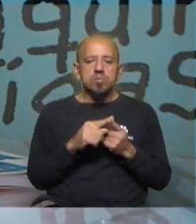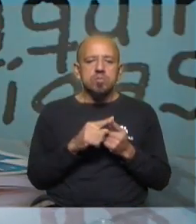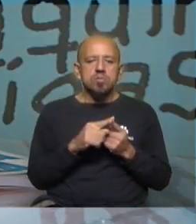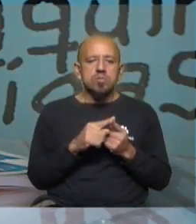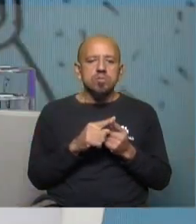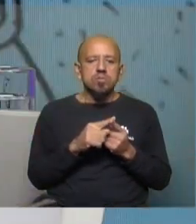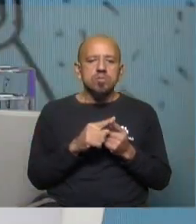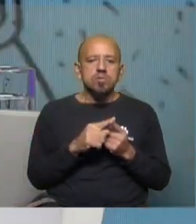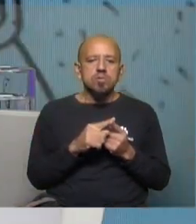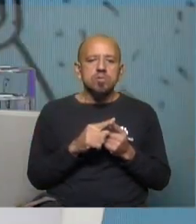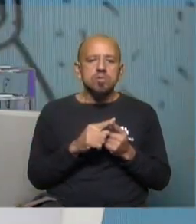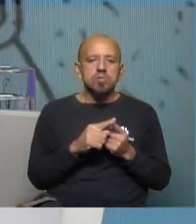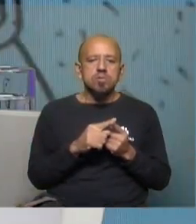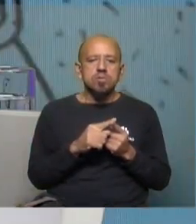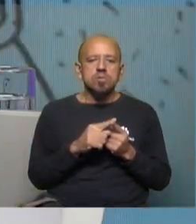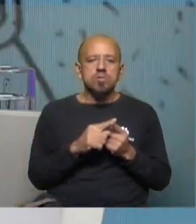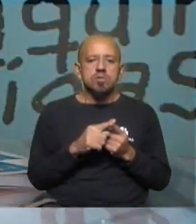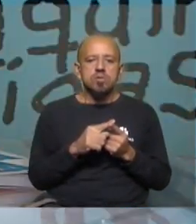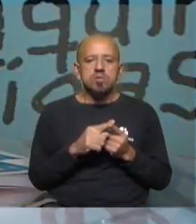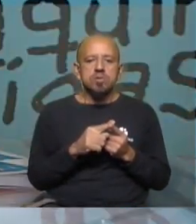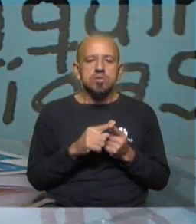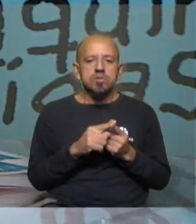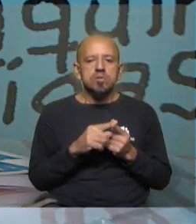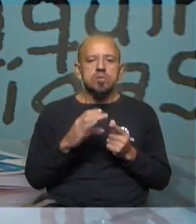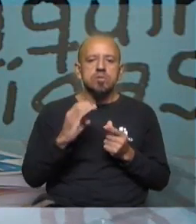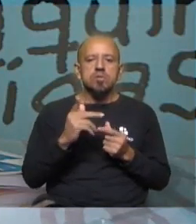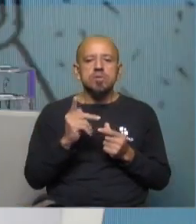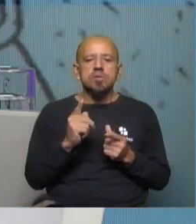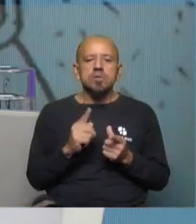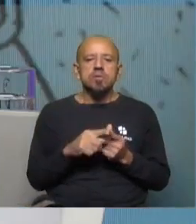boruki boruki con c K producción en vivo